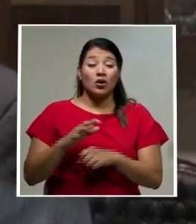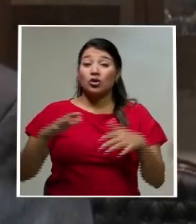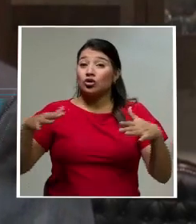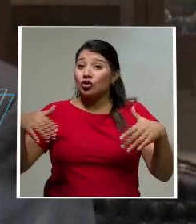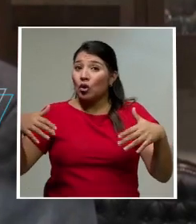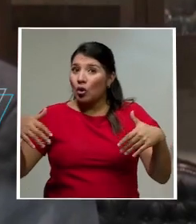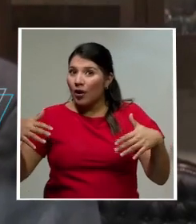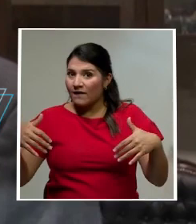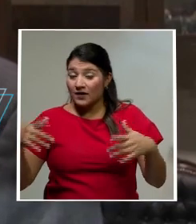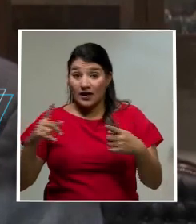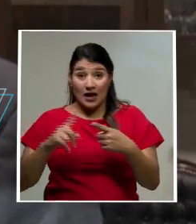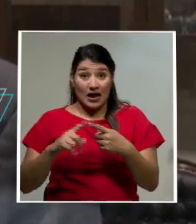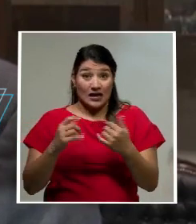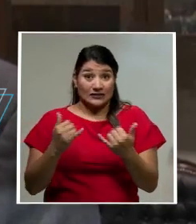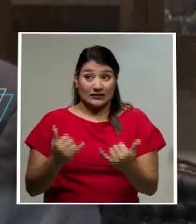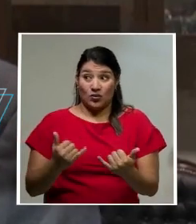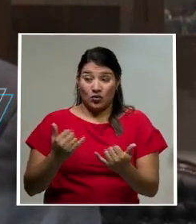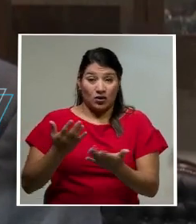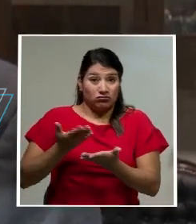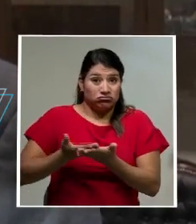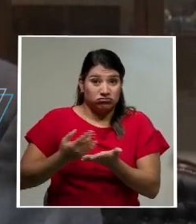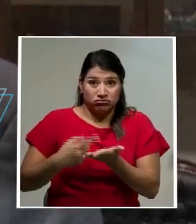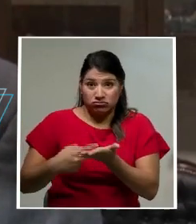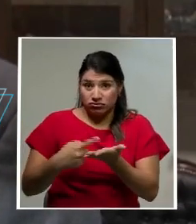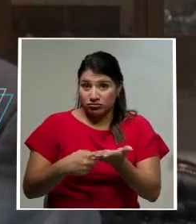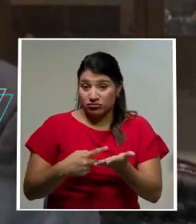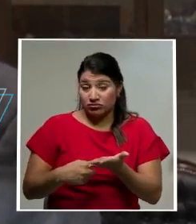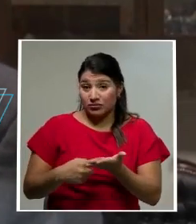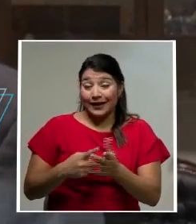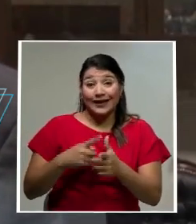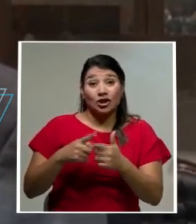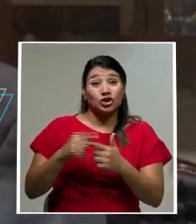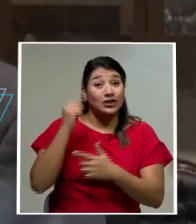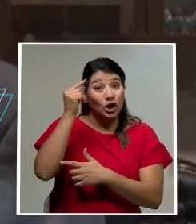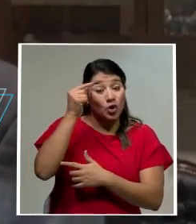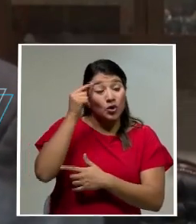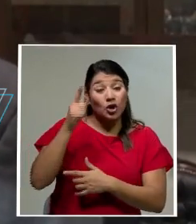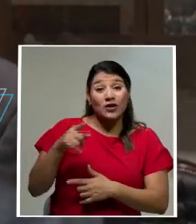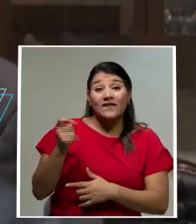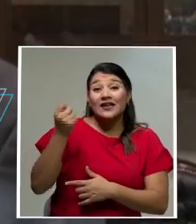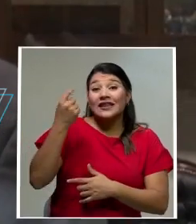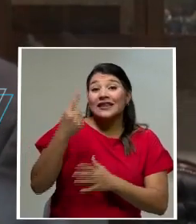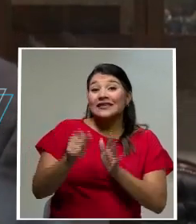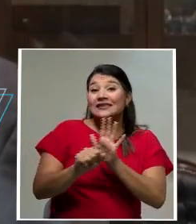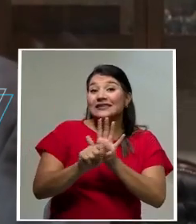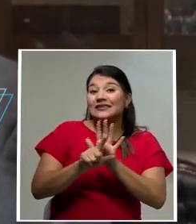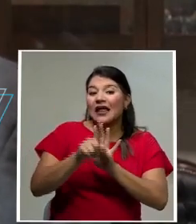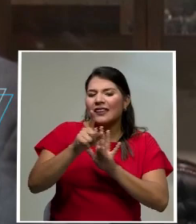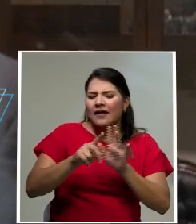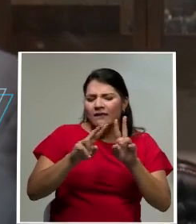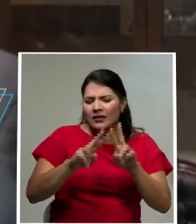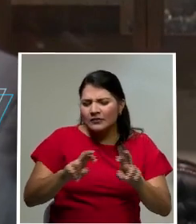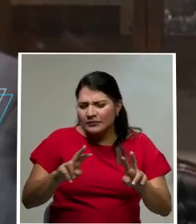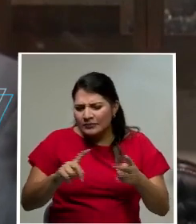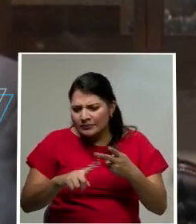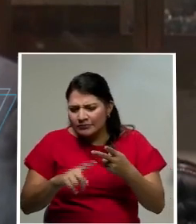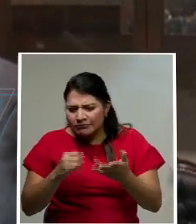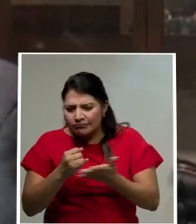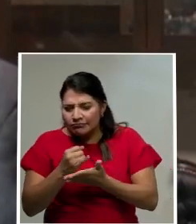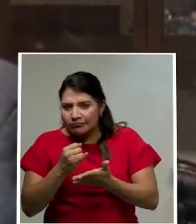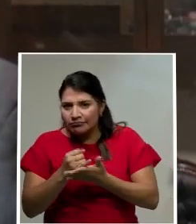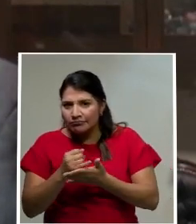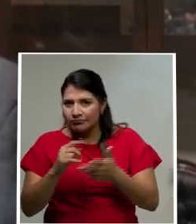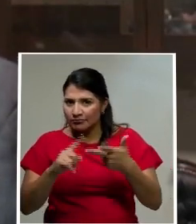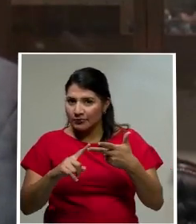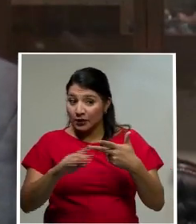tapete hasta ahora, por lo tanto el gobierno tiene que entender que la Asamblea Legislativa tiene que revisar, estudiar y pues ponerse de acuerdo en